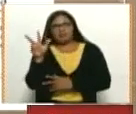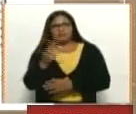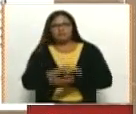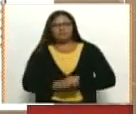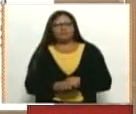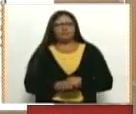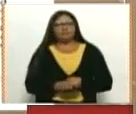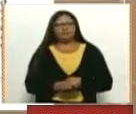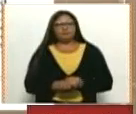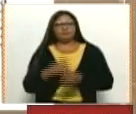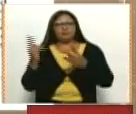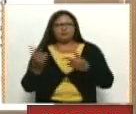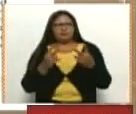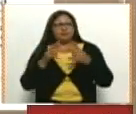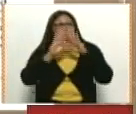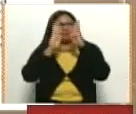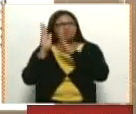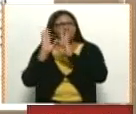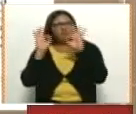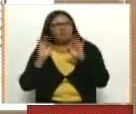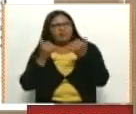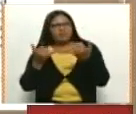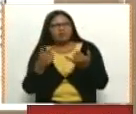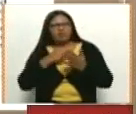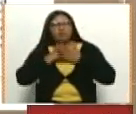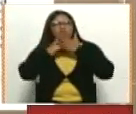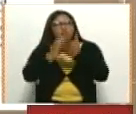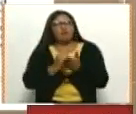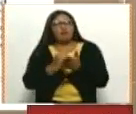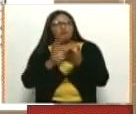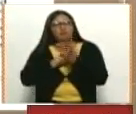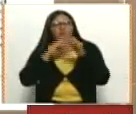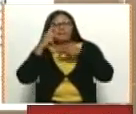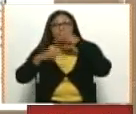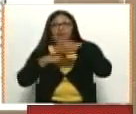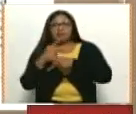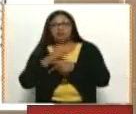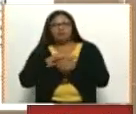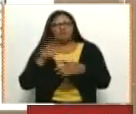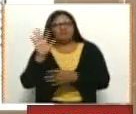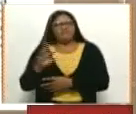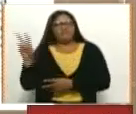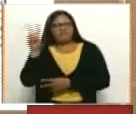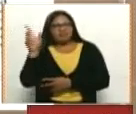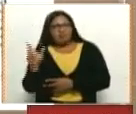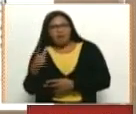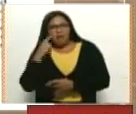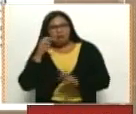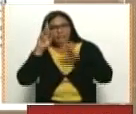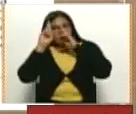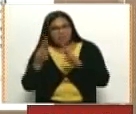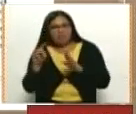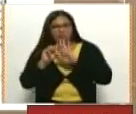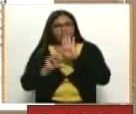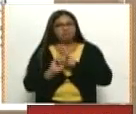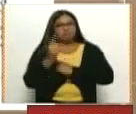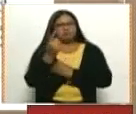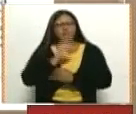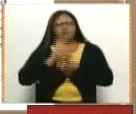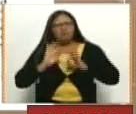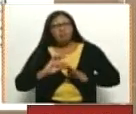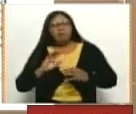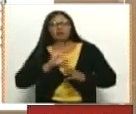abordarán estrategias y compromisos para favorecer el diálogo político entre los venezolanos, respetando los principios de